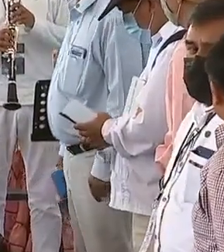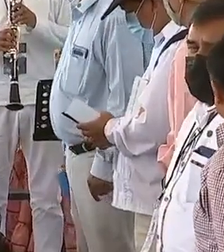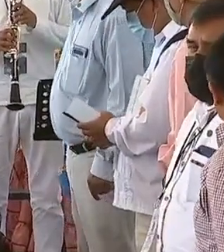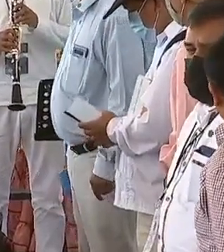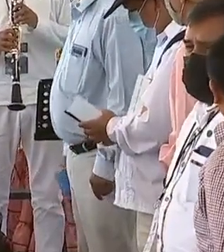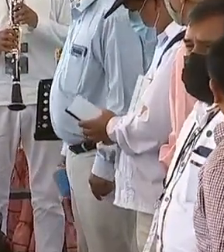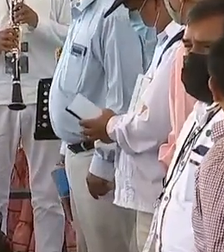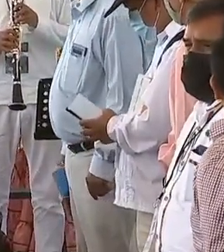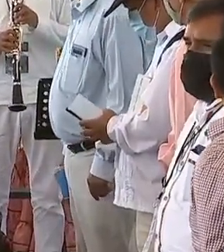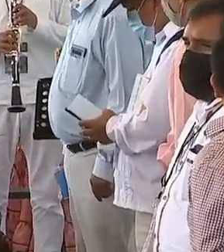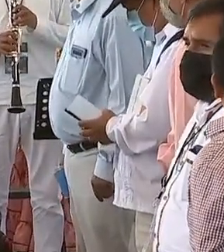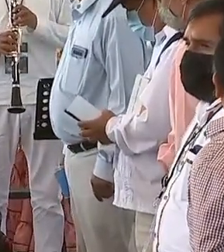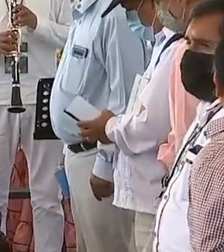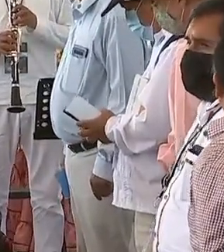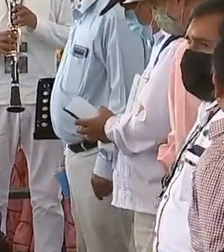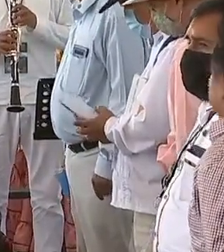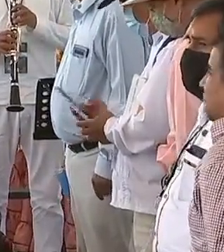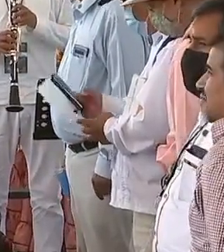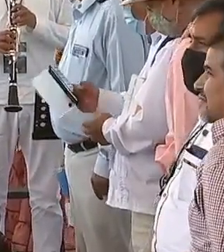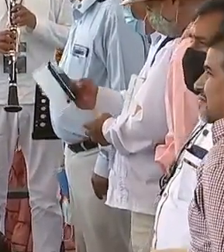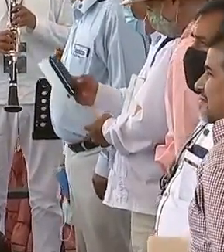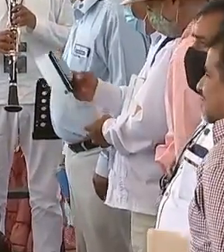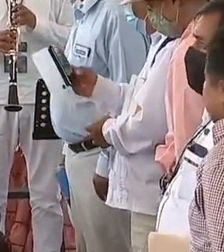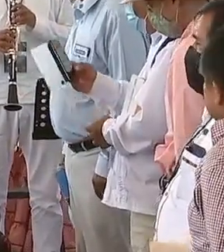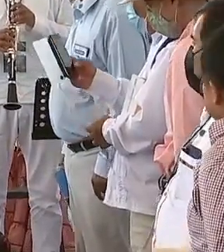Cañoña, Huentelicaine,